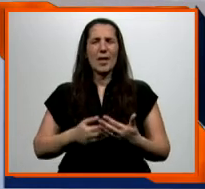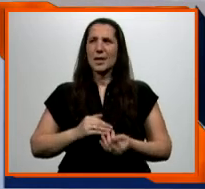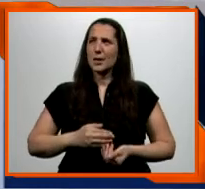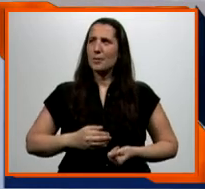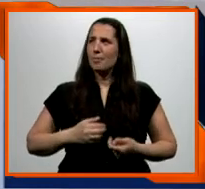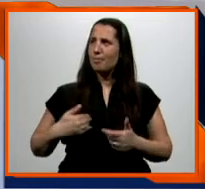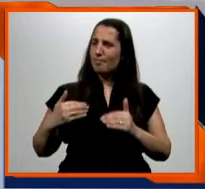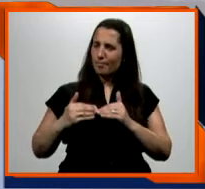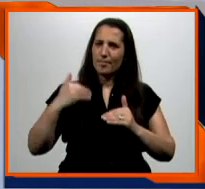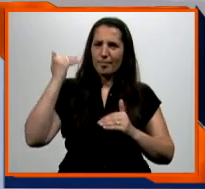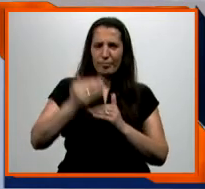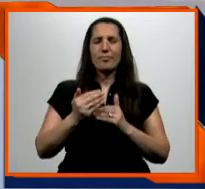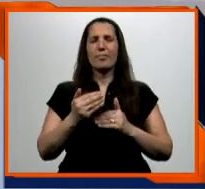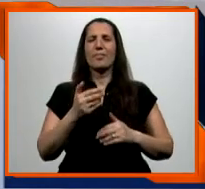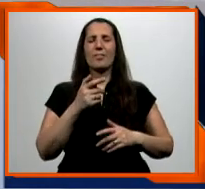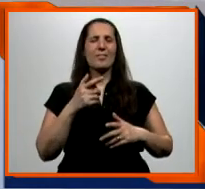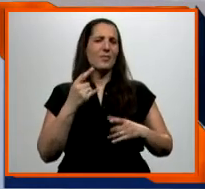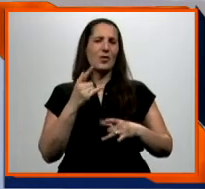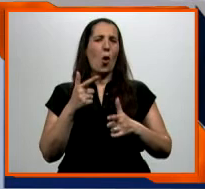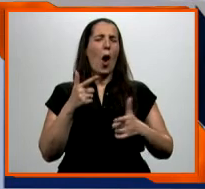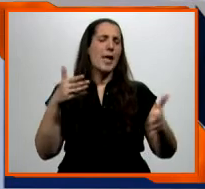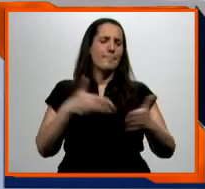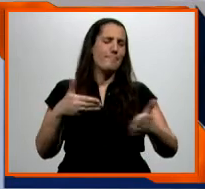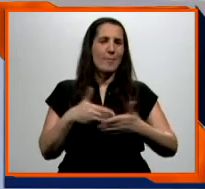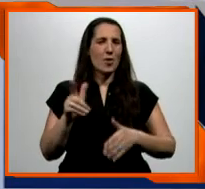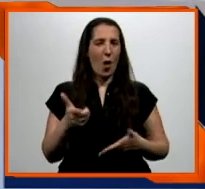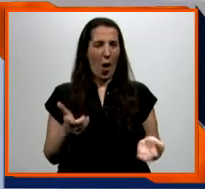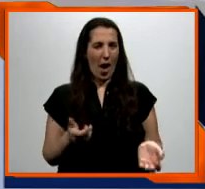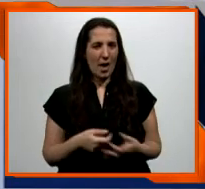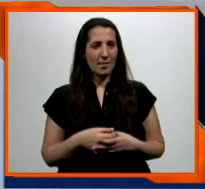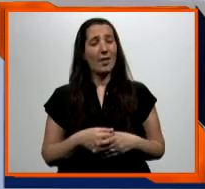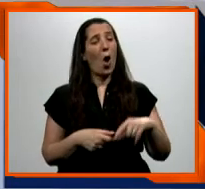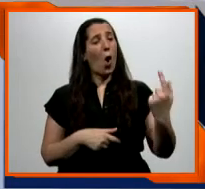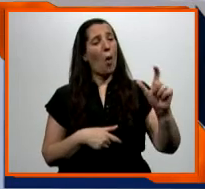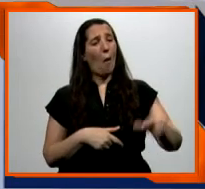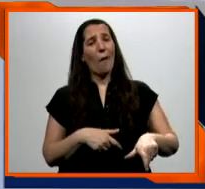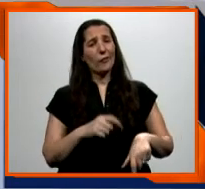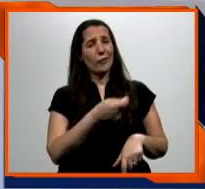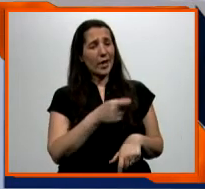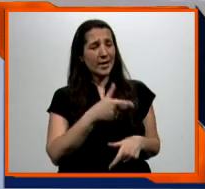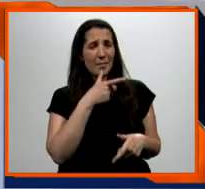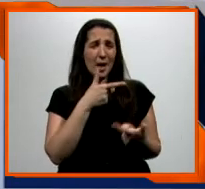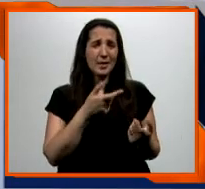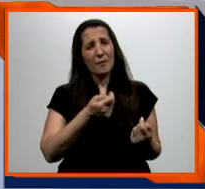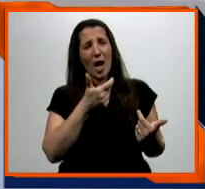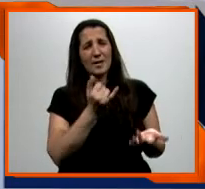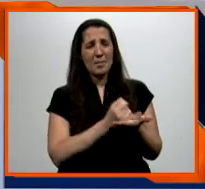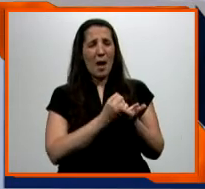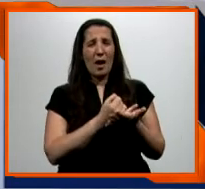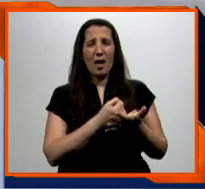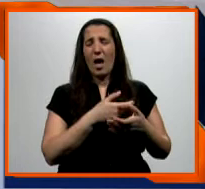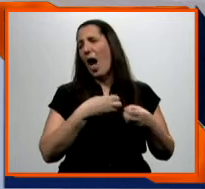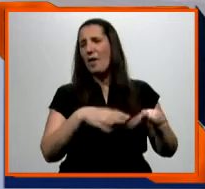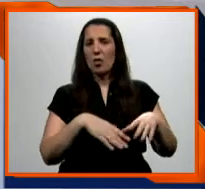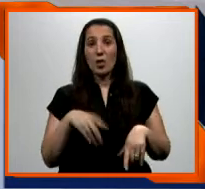complicados con situaciones que muchas veces, y esto deslizo un palito para alguno de nuestros tenistas, en algunos momentos no saben manejar. Es una realidad. Estoy de acuerdo. La